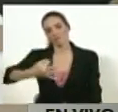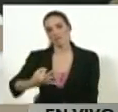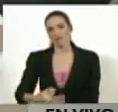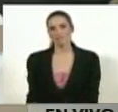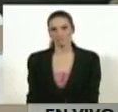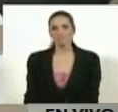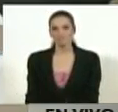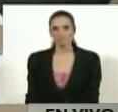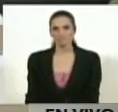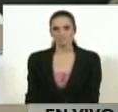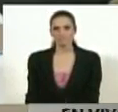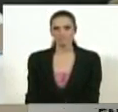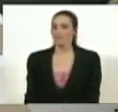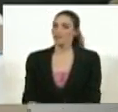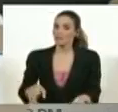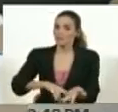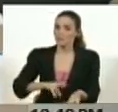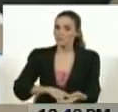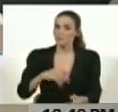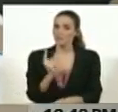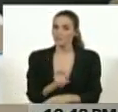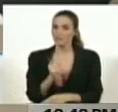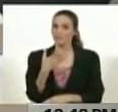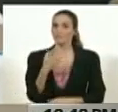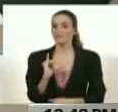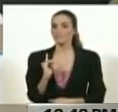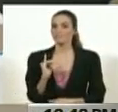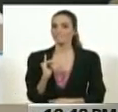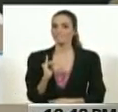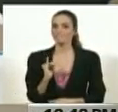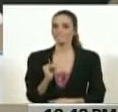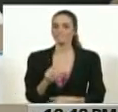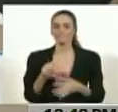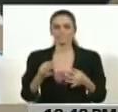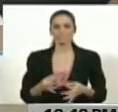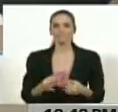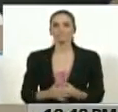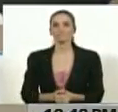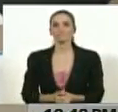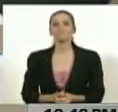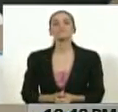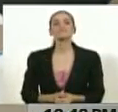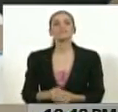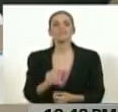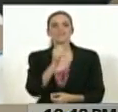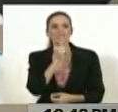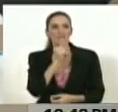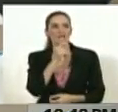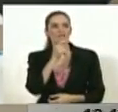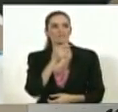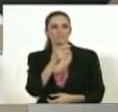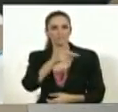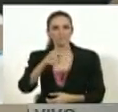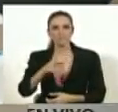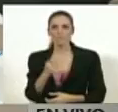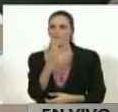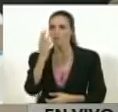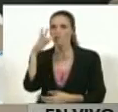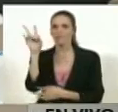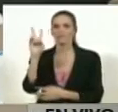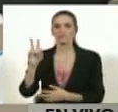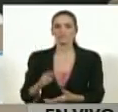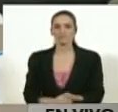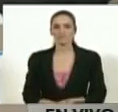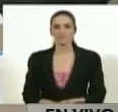forma además que repito hay que tener catadura siendo Quiénes son para pararse al frente de Venezuela